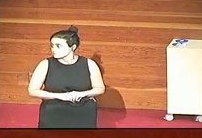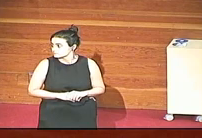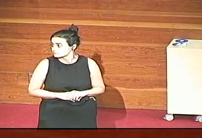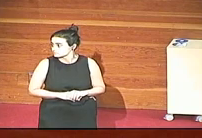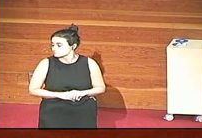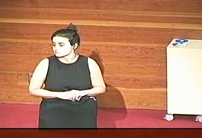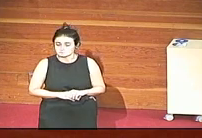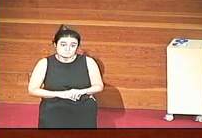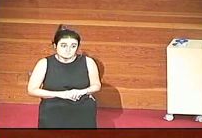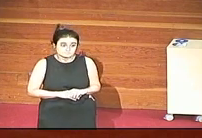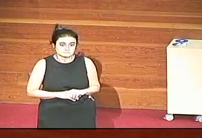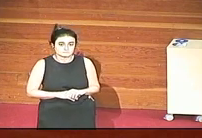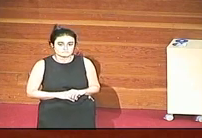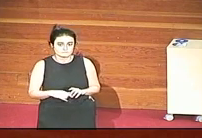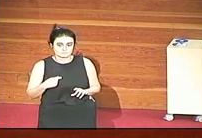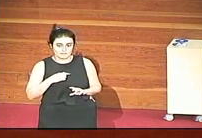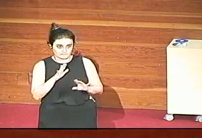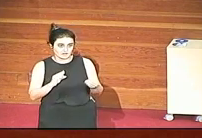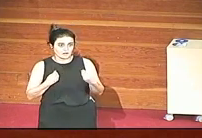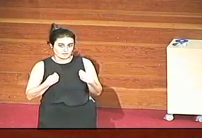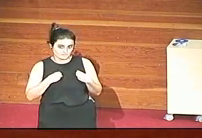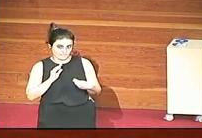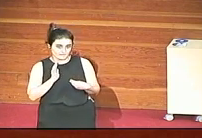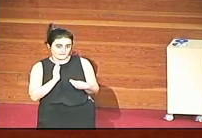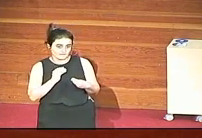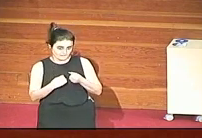es lo que nos va a la vida en ello